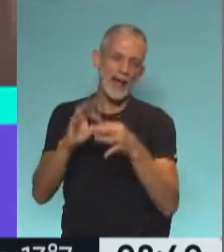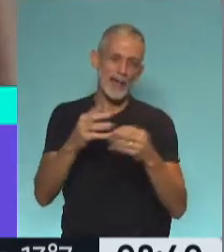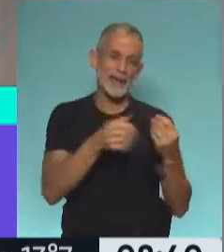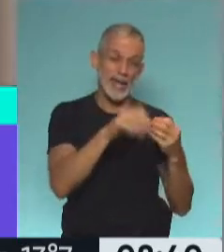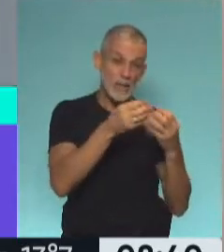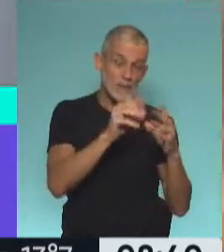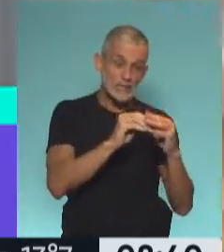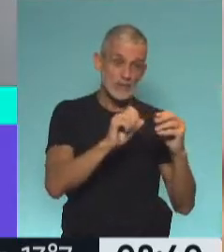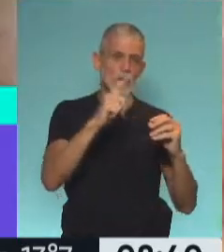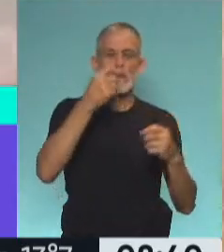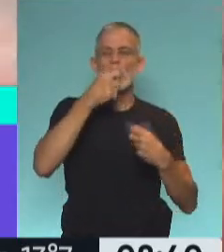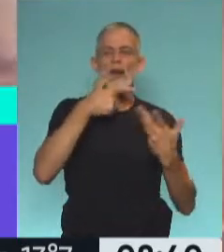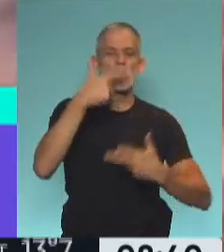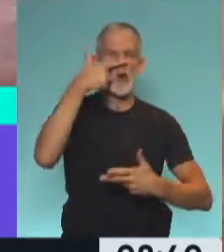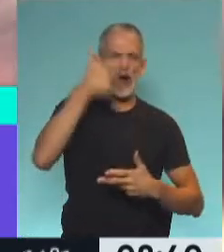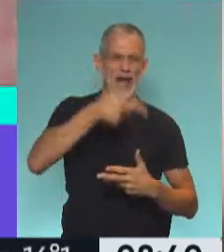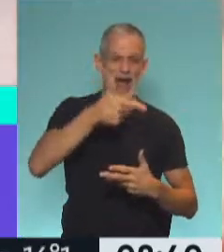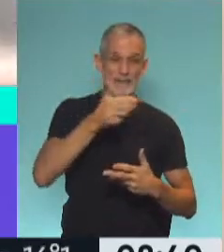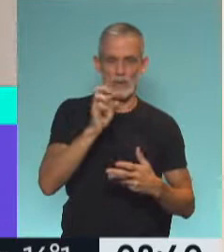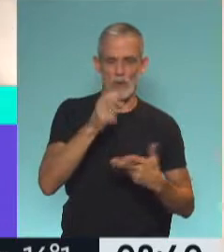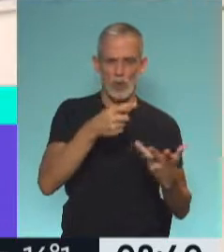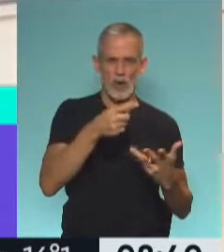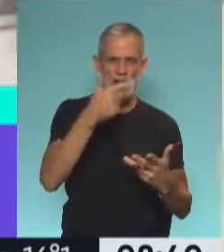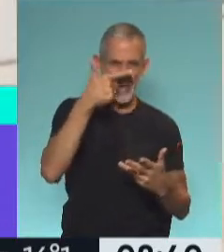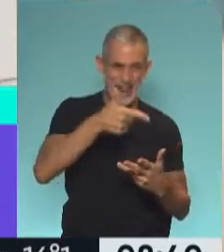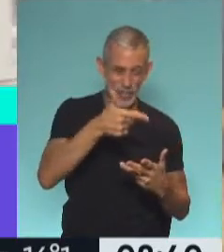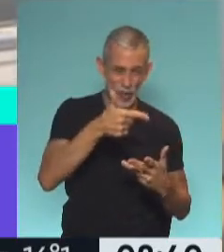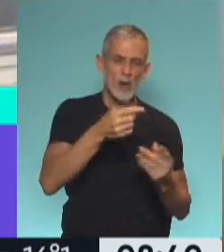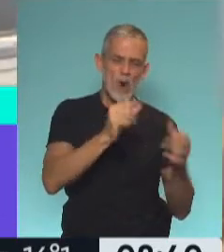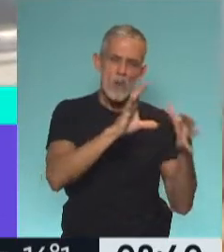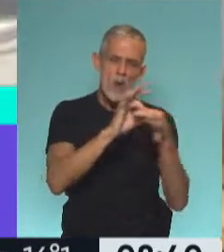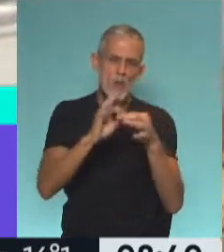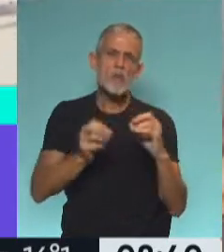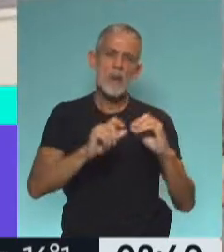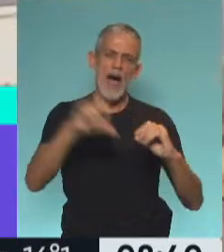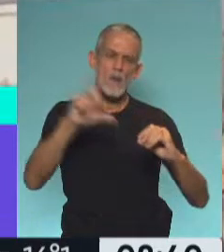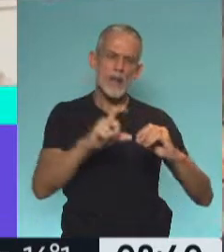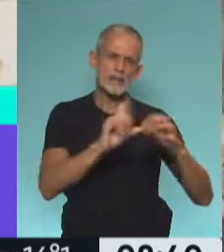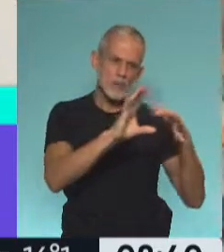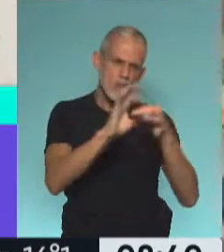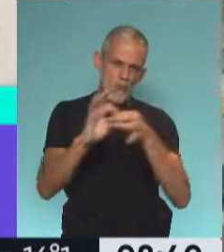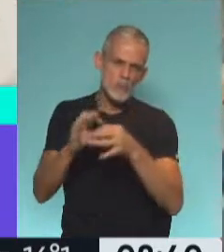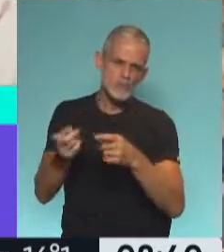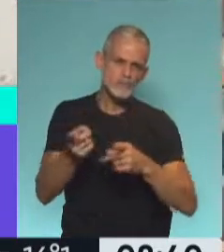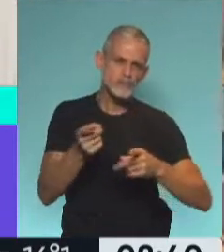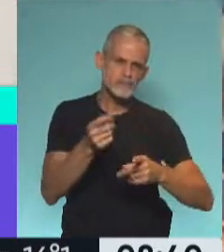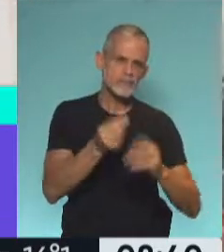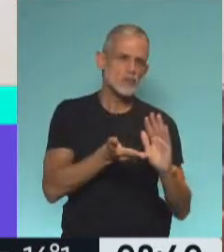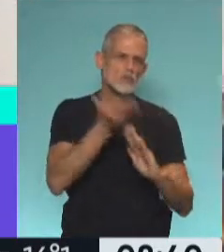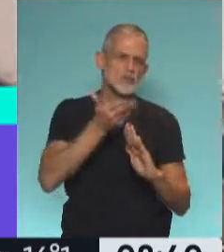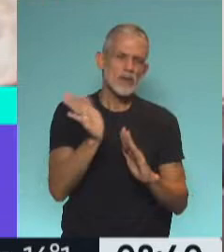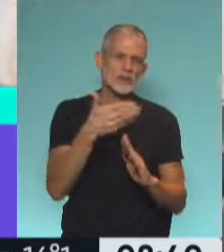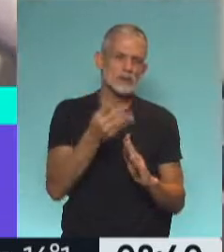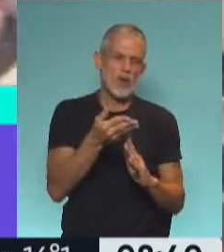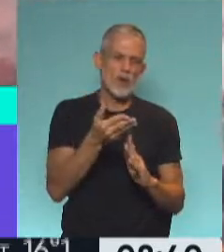subir la nafta, que ya viene todo por dólar, claro, ahí viene, generalmente todo viene una cadena ya atrás de otra, entonces vienen subiendo todo lo que